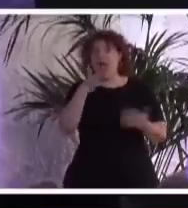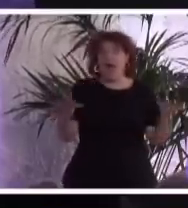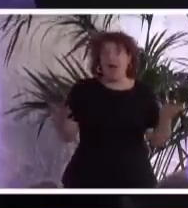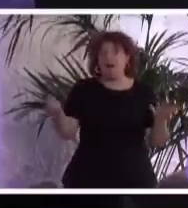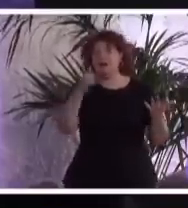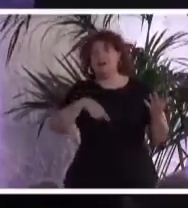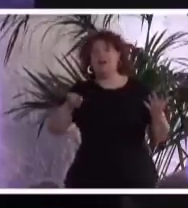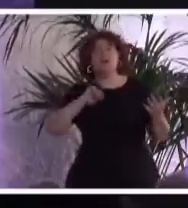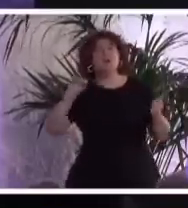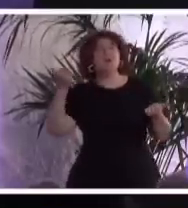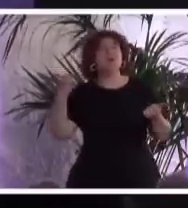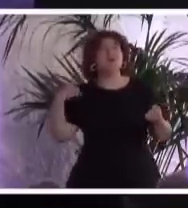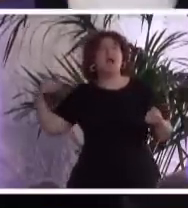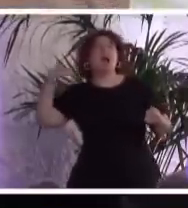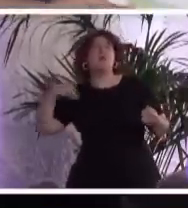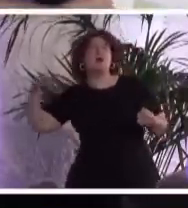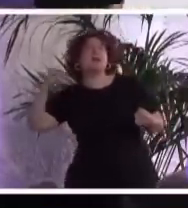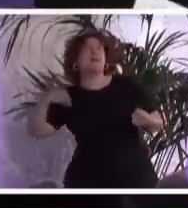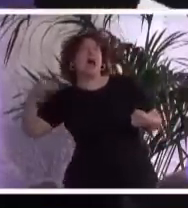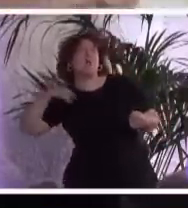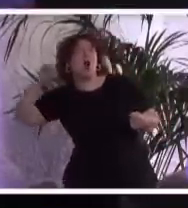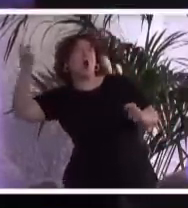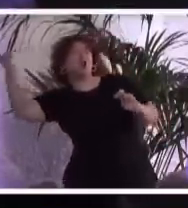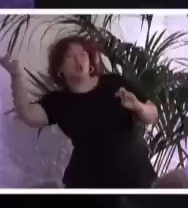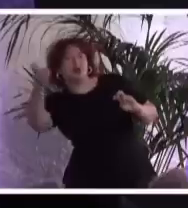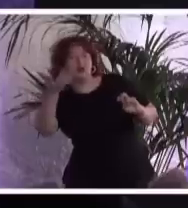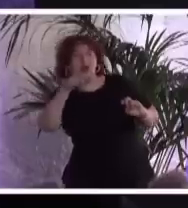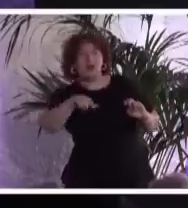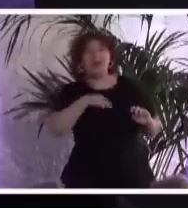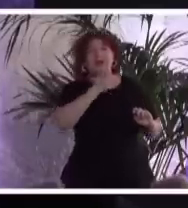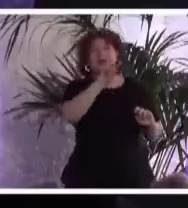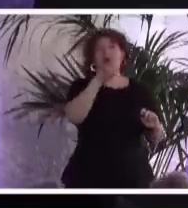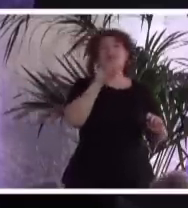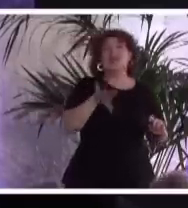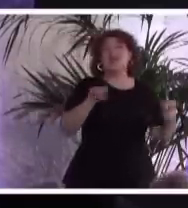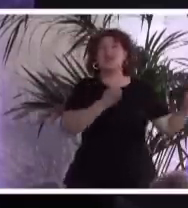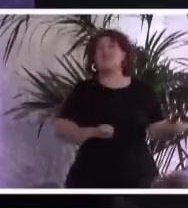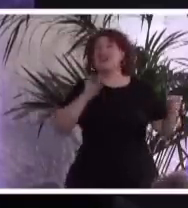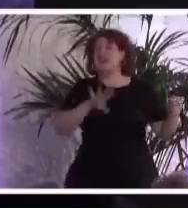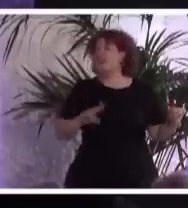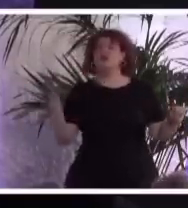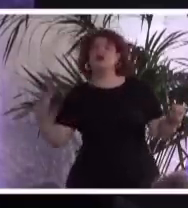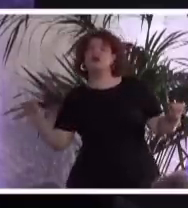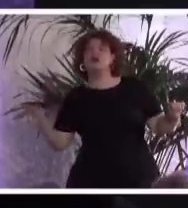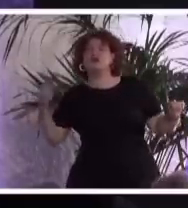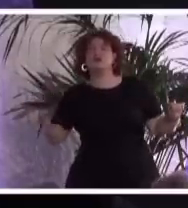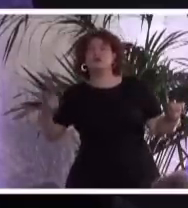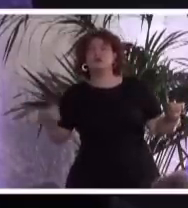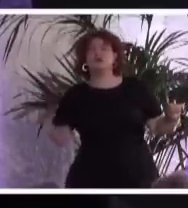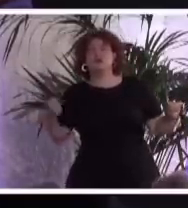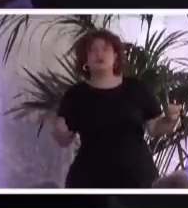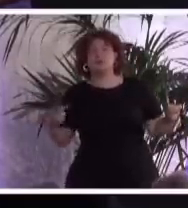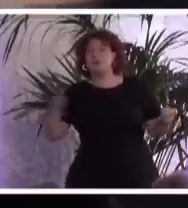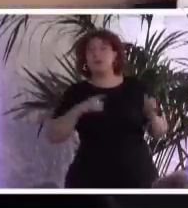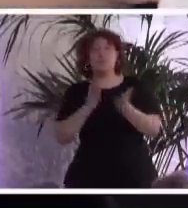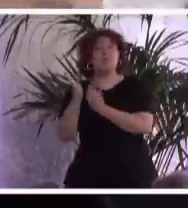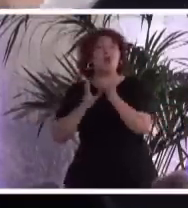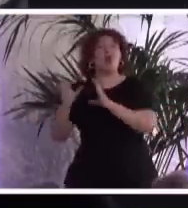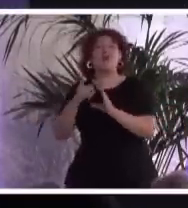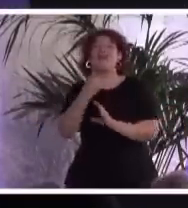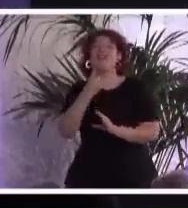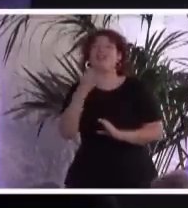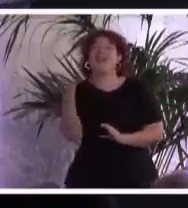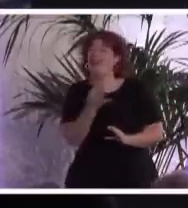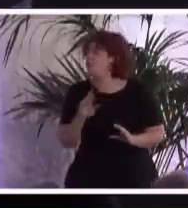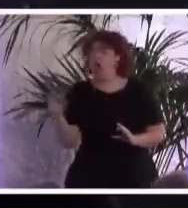cantos de sirenas en otro sitio quién defendía que había que ir con izquierda unida Y quién defendía que no y qué decían todos los medios de comunicación